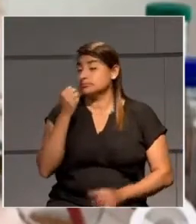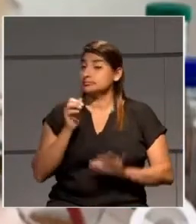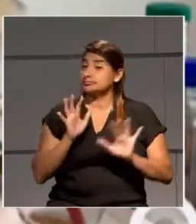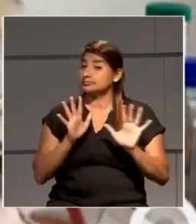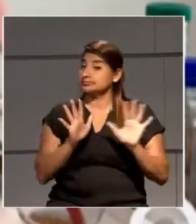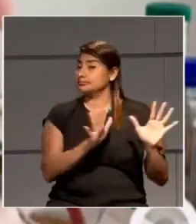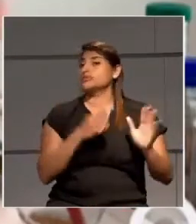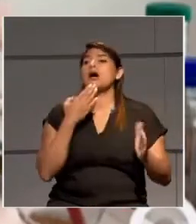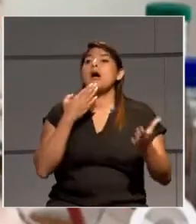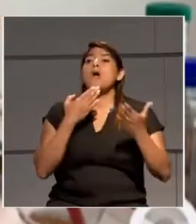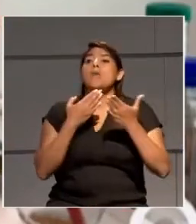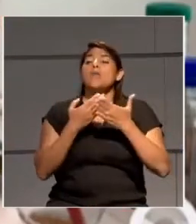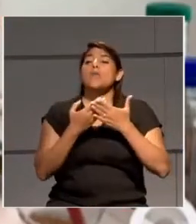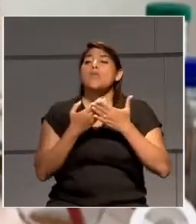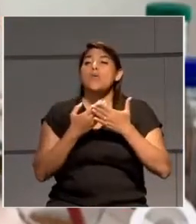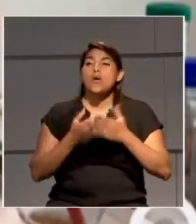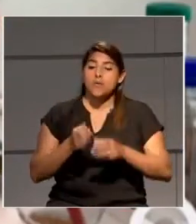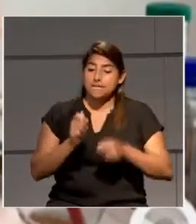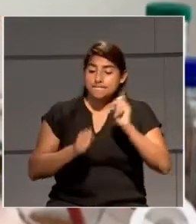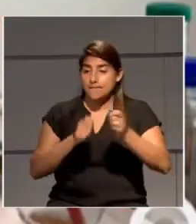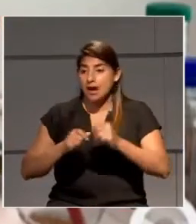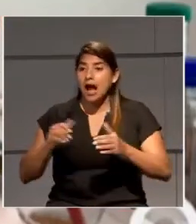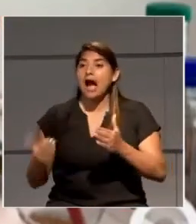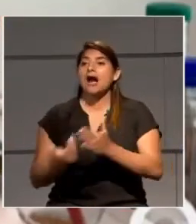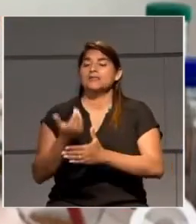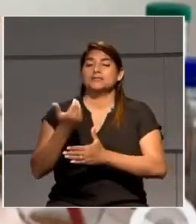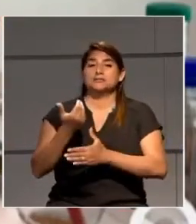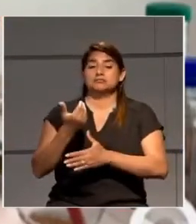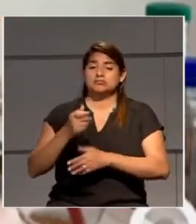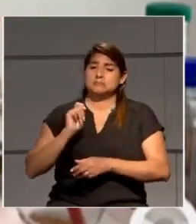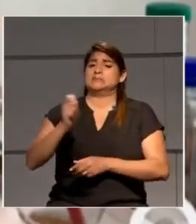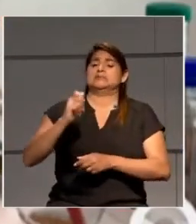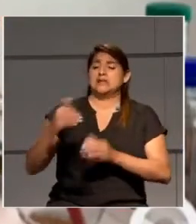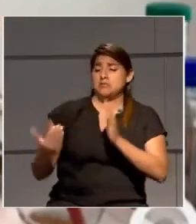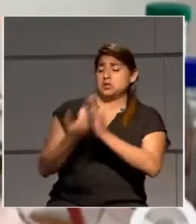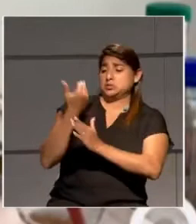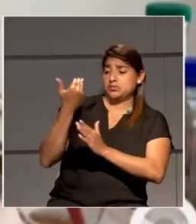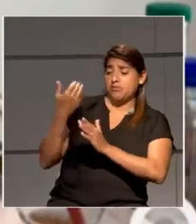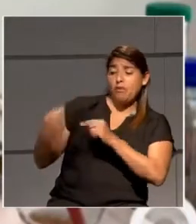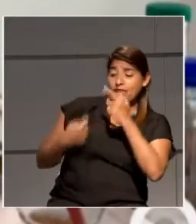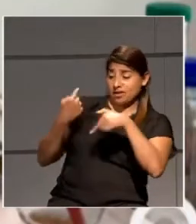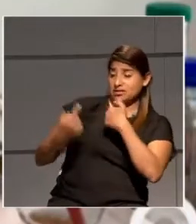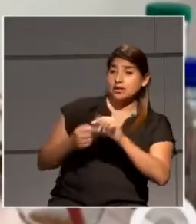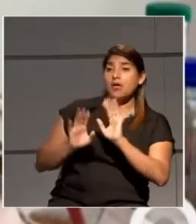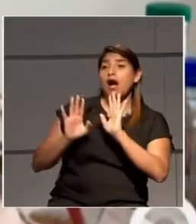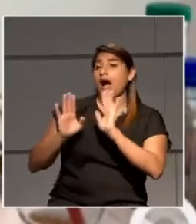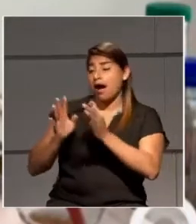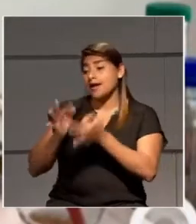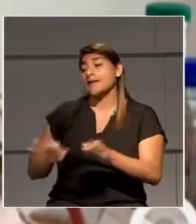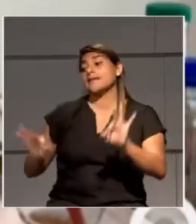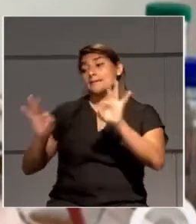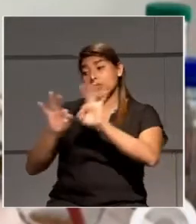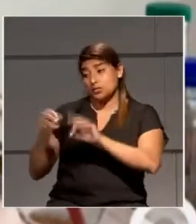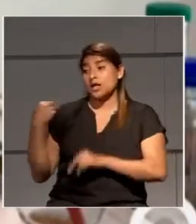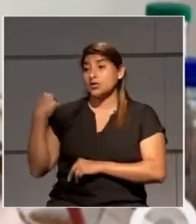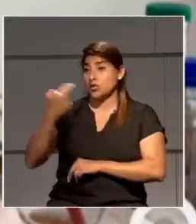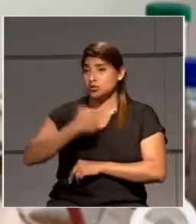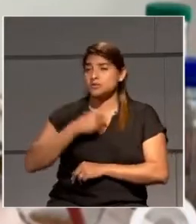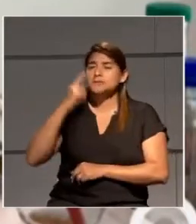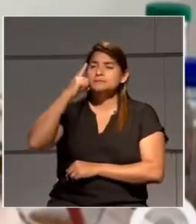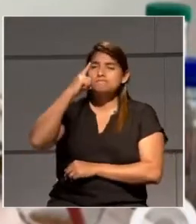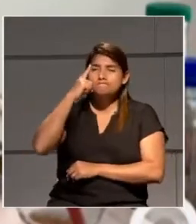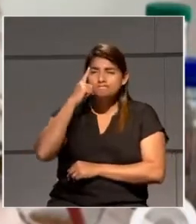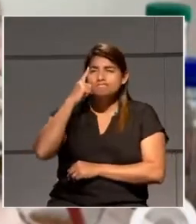se me fue volando la cuchara y después dije, ¡ay, pude haber golpeado a Nayu! Ah, Plug, eso es muy importante, lo que usted está haciendo,